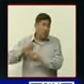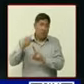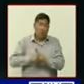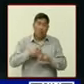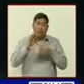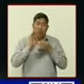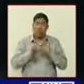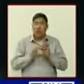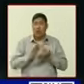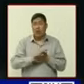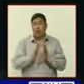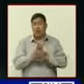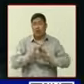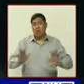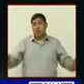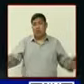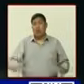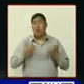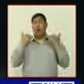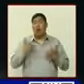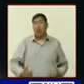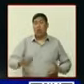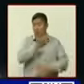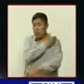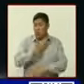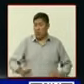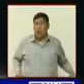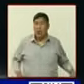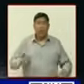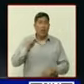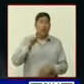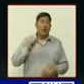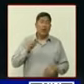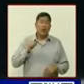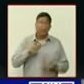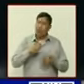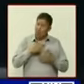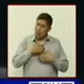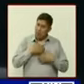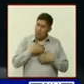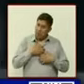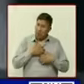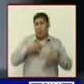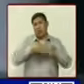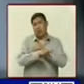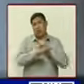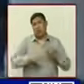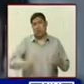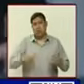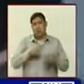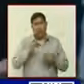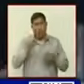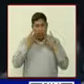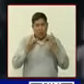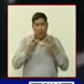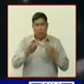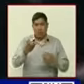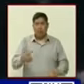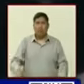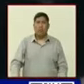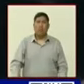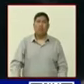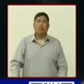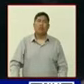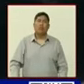buscar una solución pacífica. Hoy el presidente Arce reclamó otra vez ante Chile un acceso soberano al Océano Pacífico, y lo vemos en la siguiente